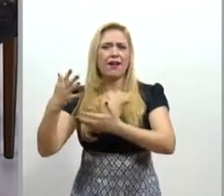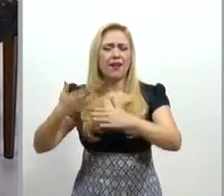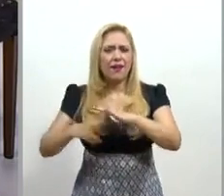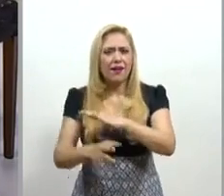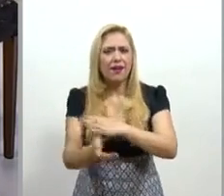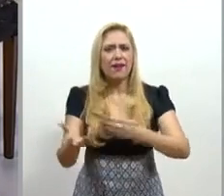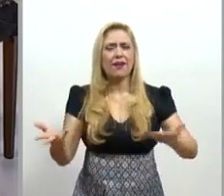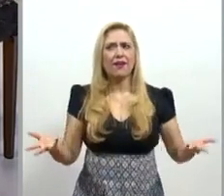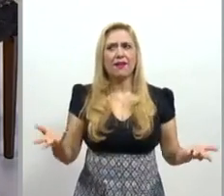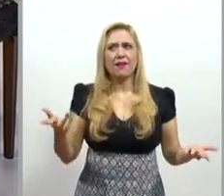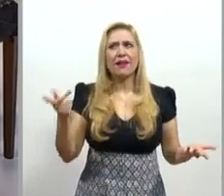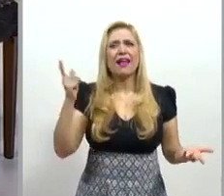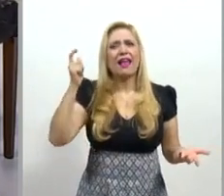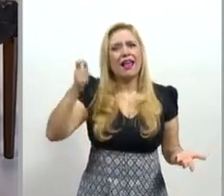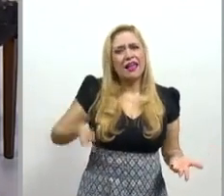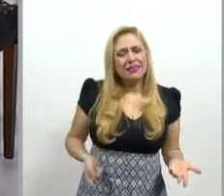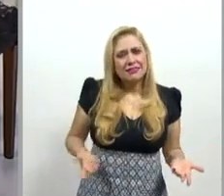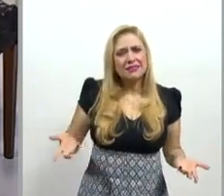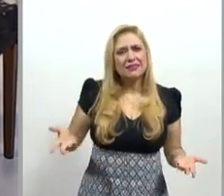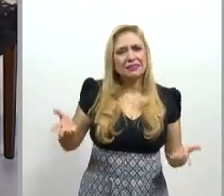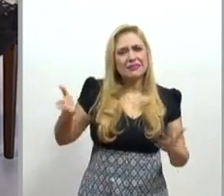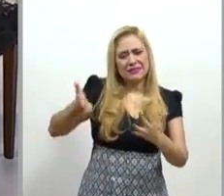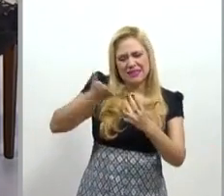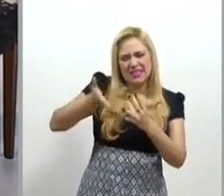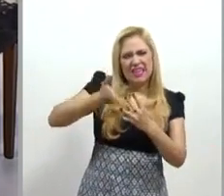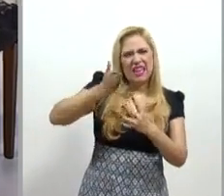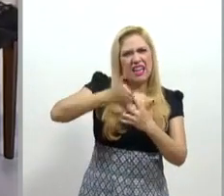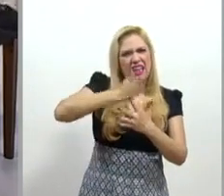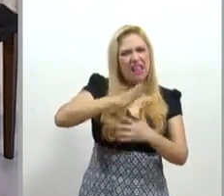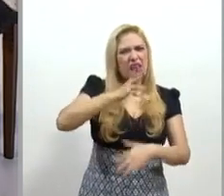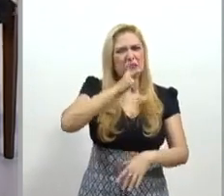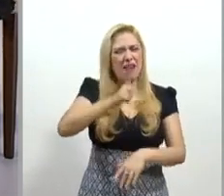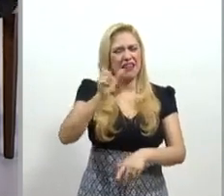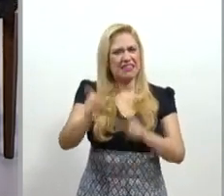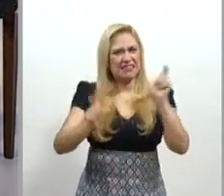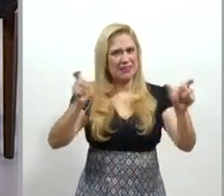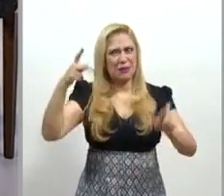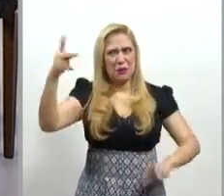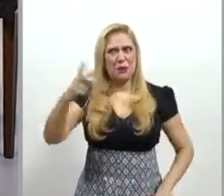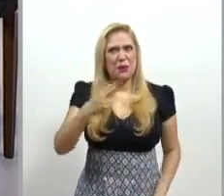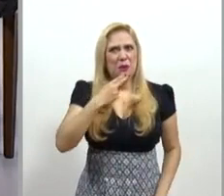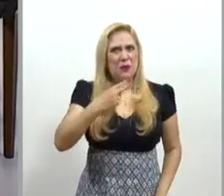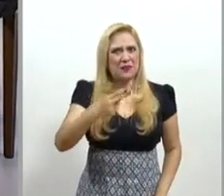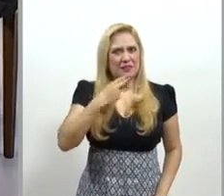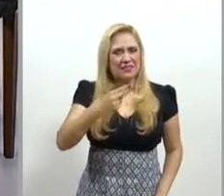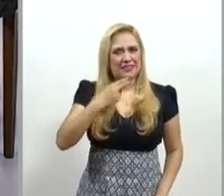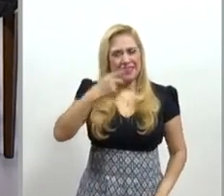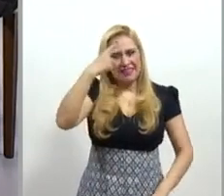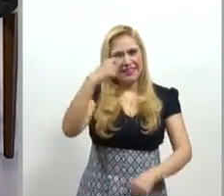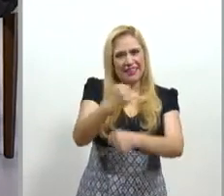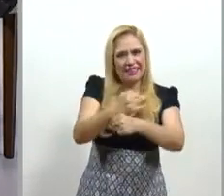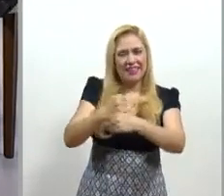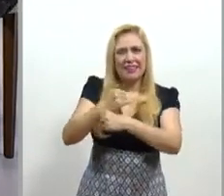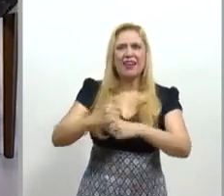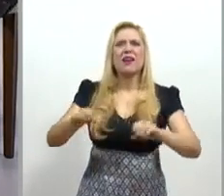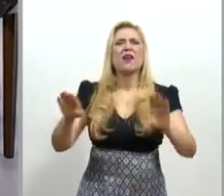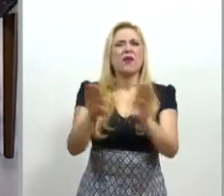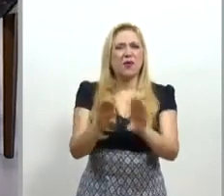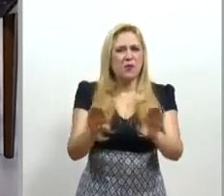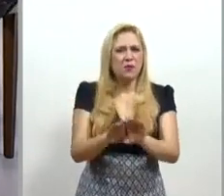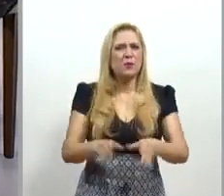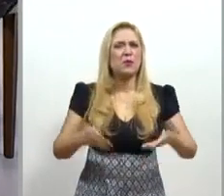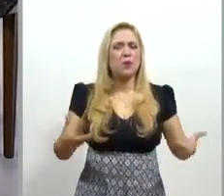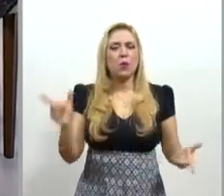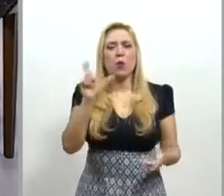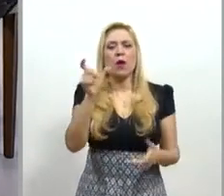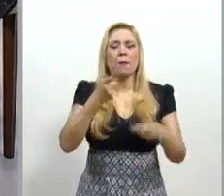de la biocéntrica, de la ecocéntrica. ¿Qué son estos términos? ¿Qué significan? ¿Y por qué es relevante para efectos de cuando empezamos a